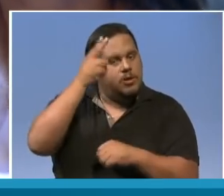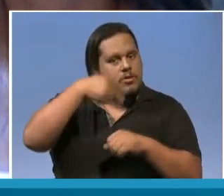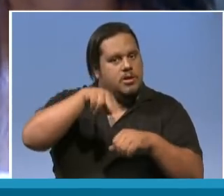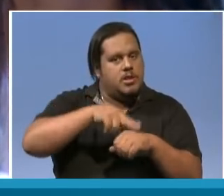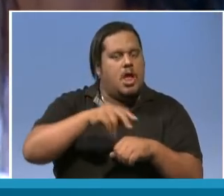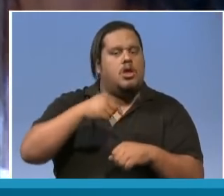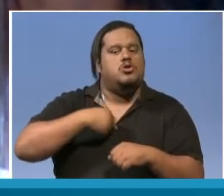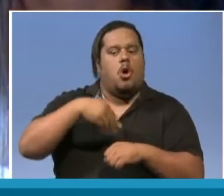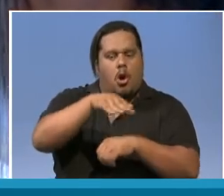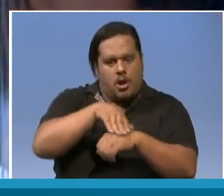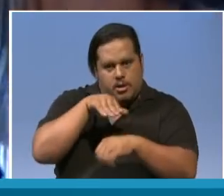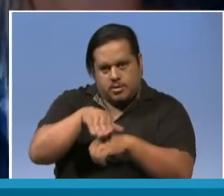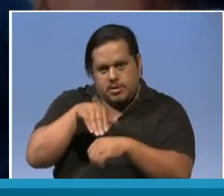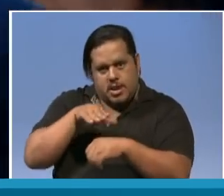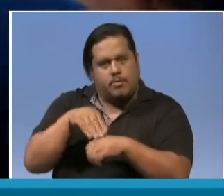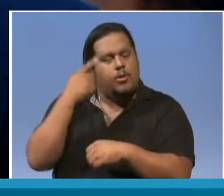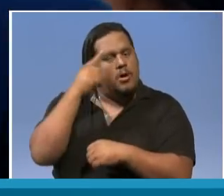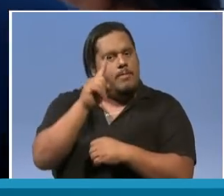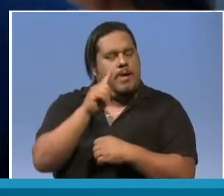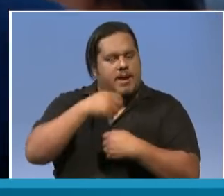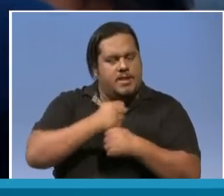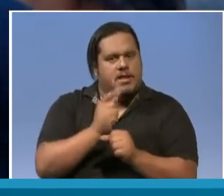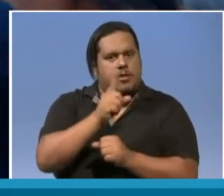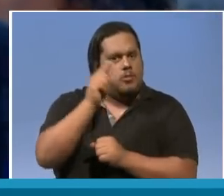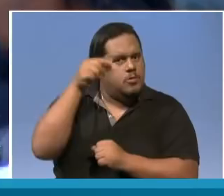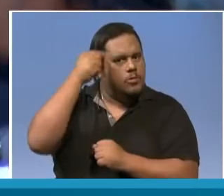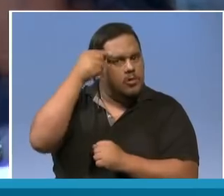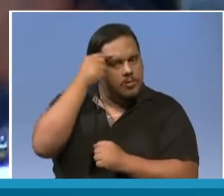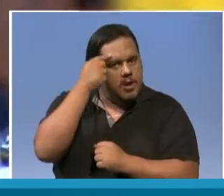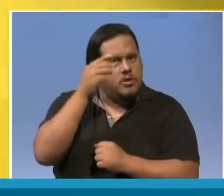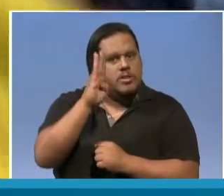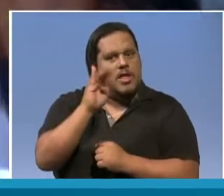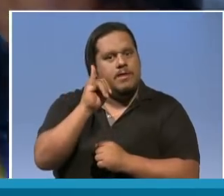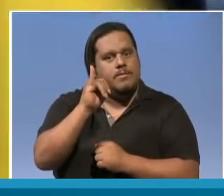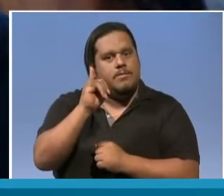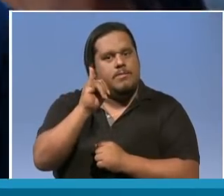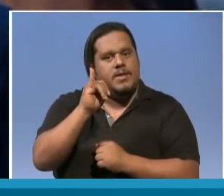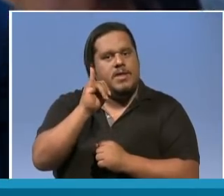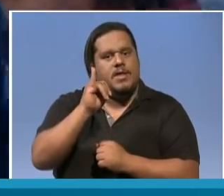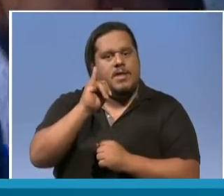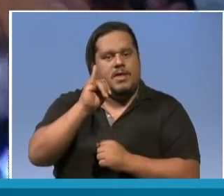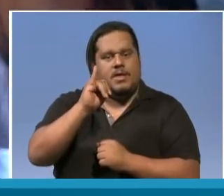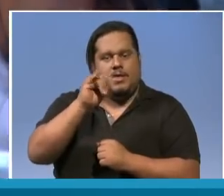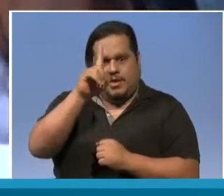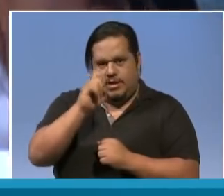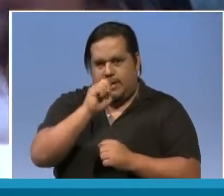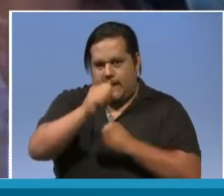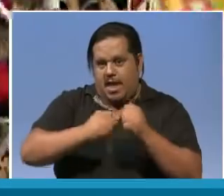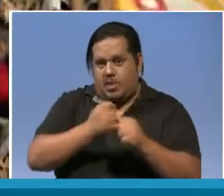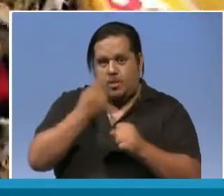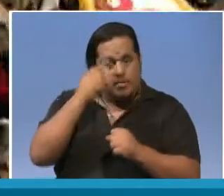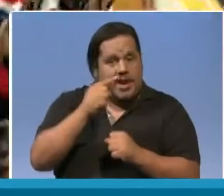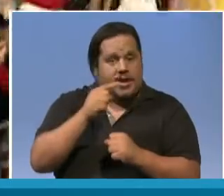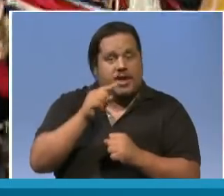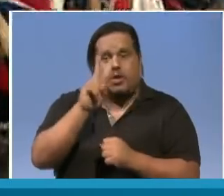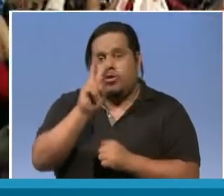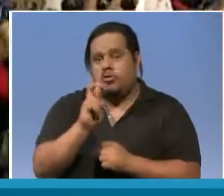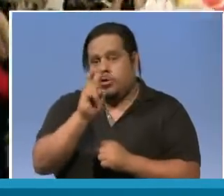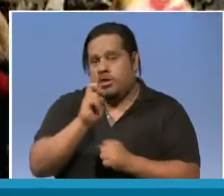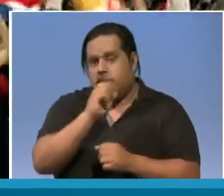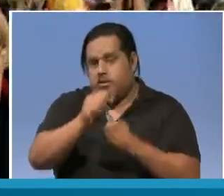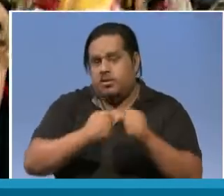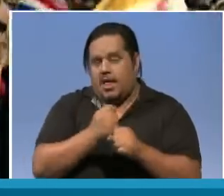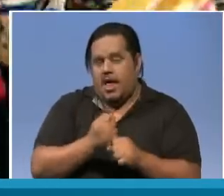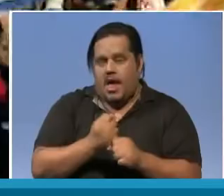Hoy lanzo el llamado a que formemos el gobierno del Bicentenario, para que en los 200 años de